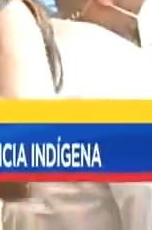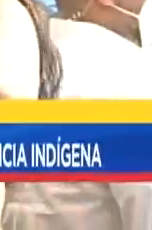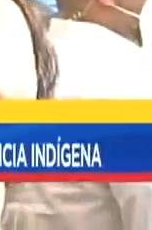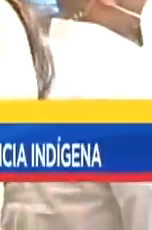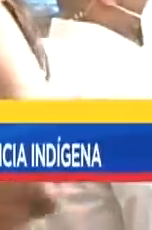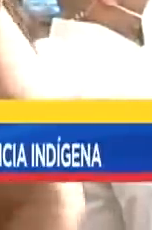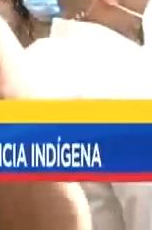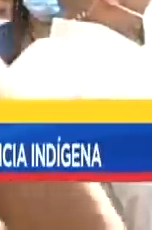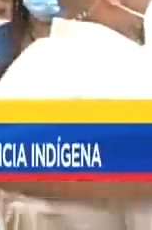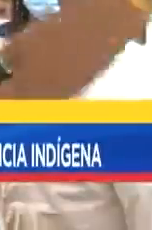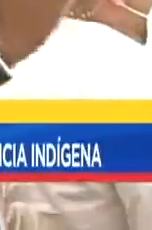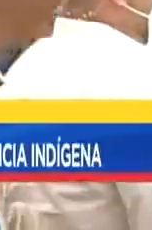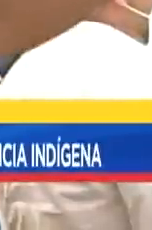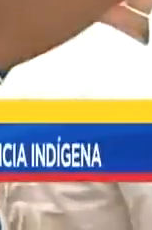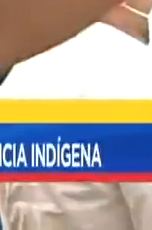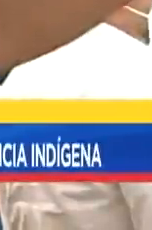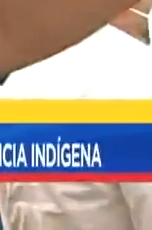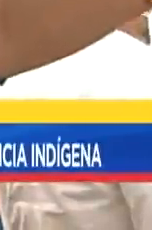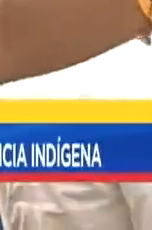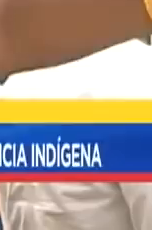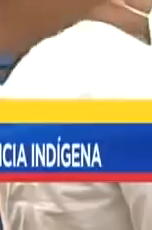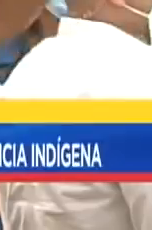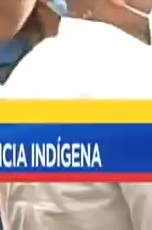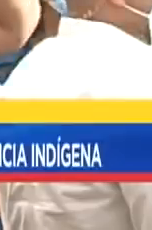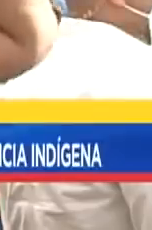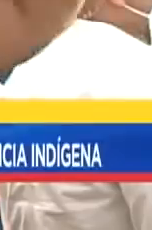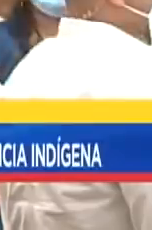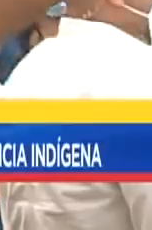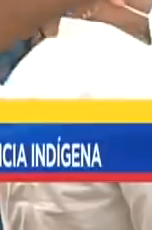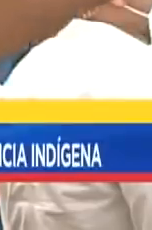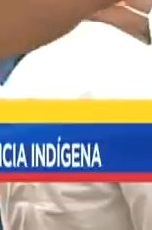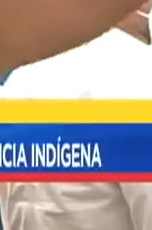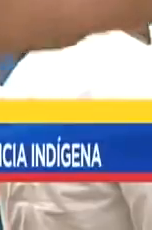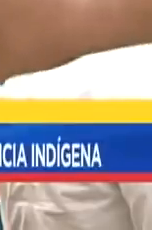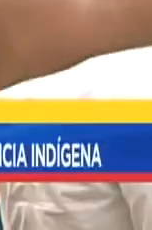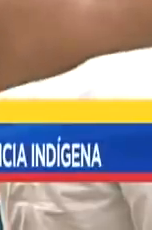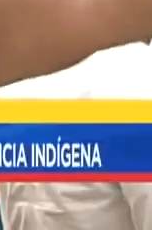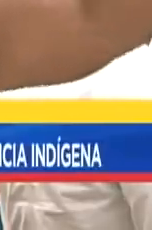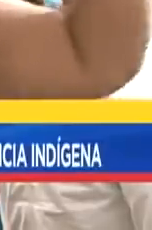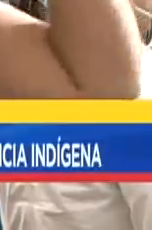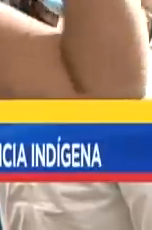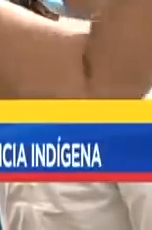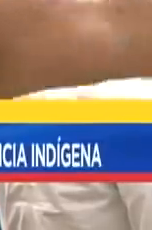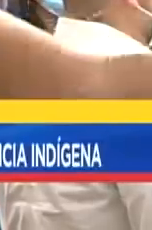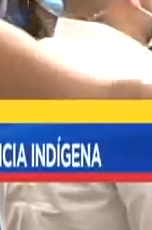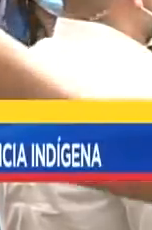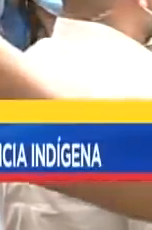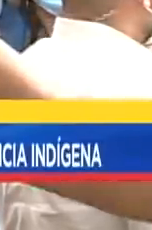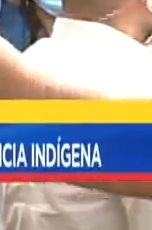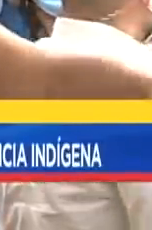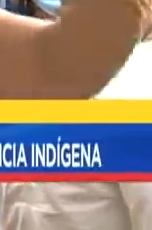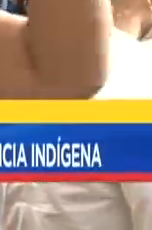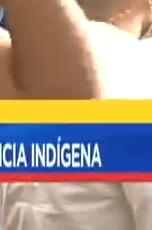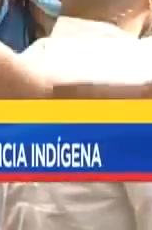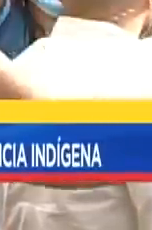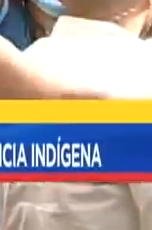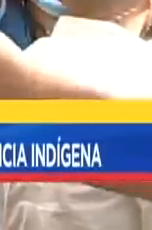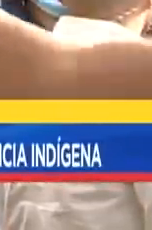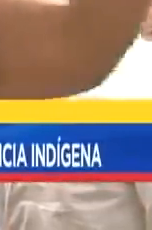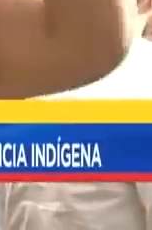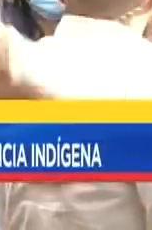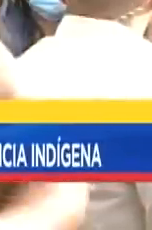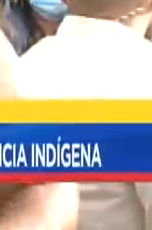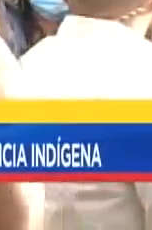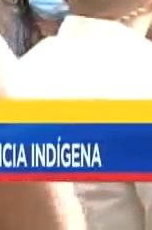formación, gracias a la revolución bolivariana, gracias a ese gran hombre que nos visibilizó como